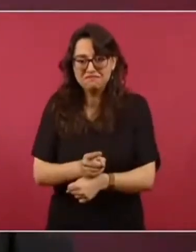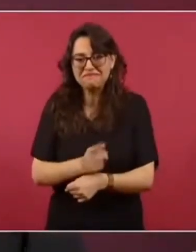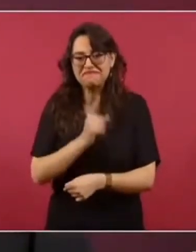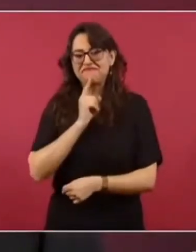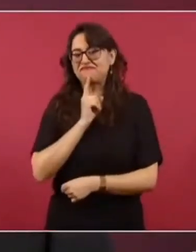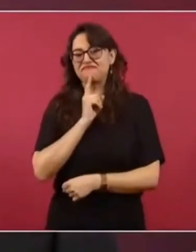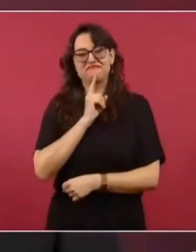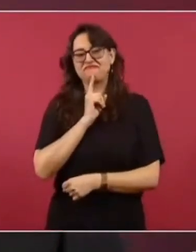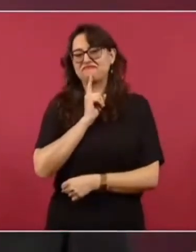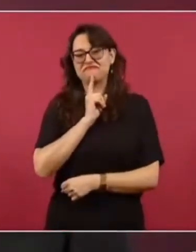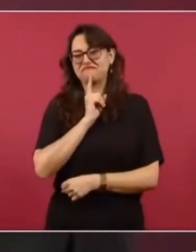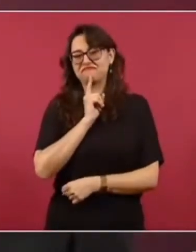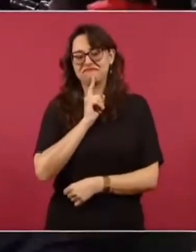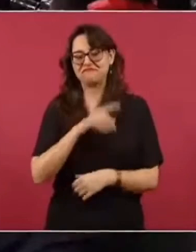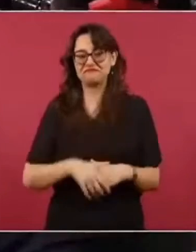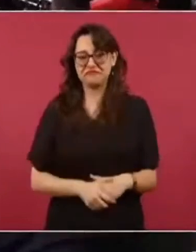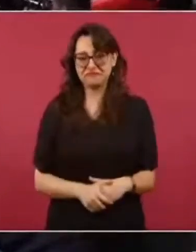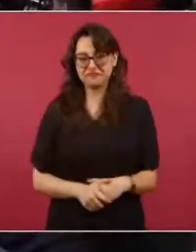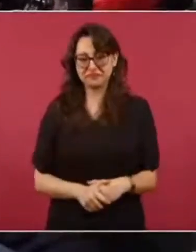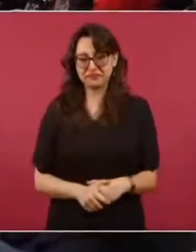Entonces, cuando